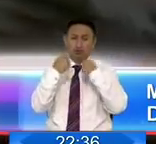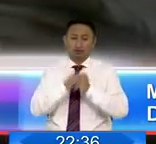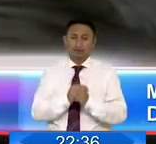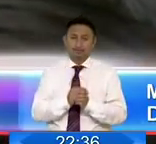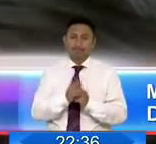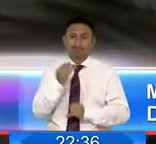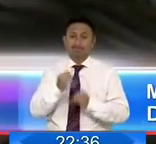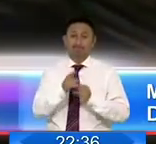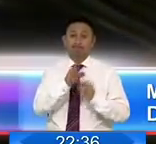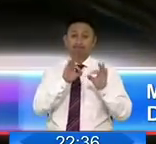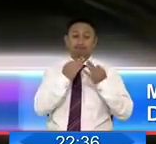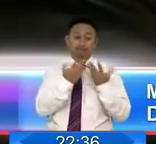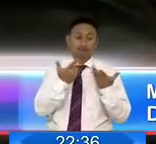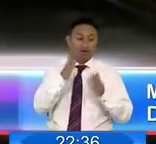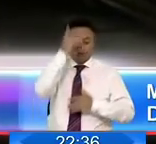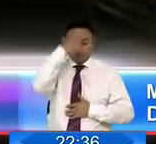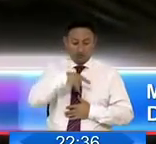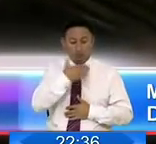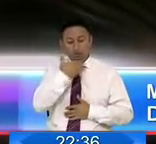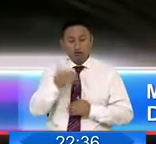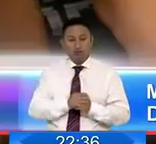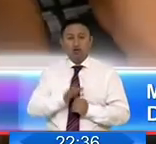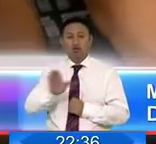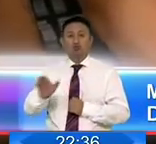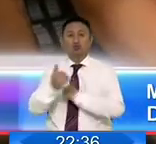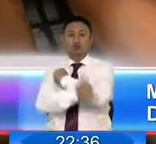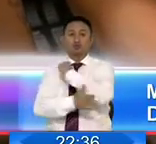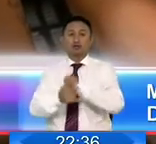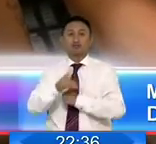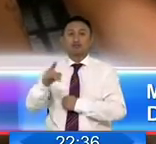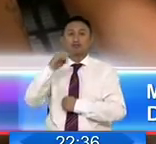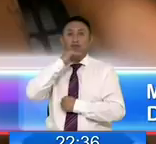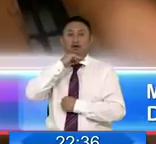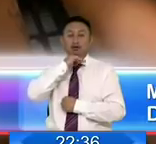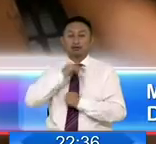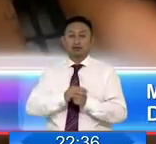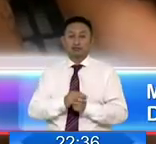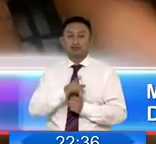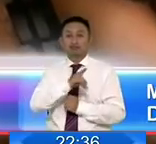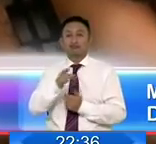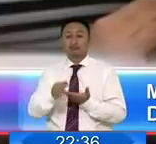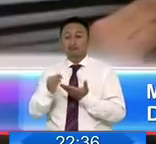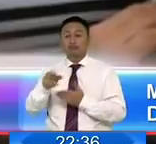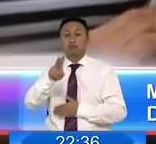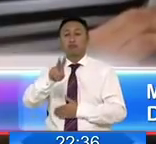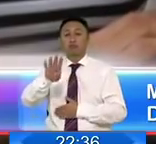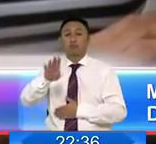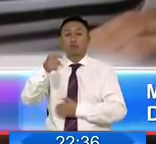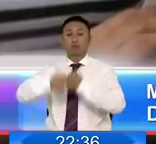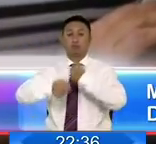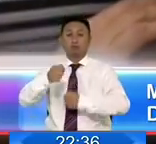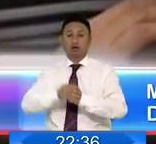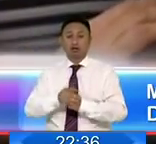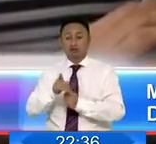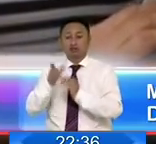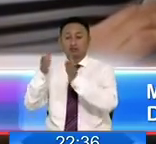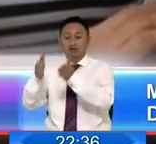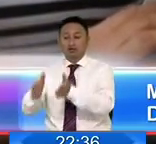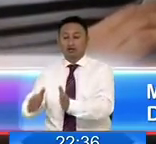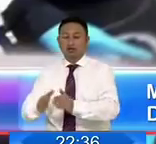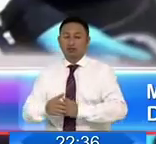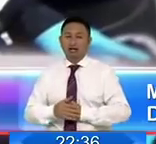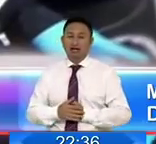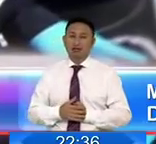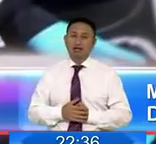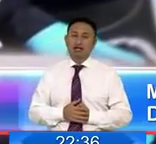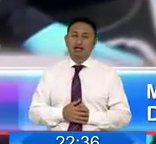Finalmente, sus familiares decidieron llevarlos hasta Manabí, al cantón 24 de mayo, donde serán sepultados